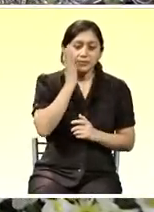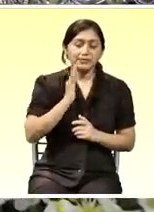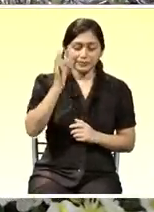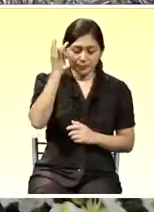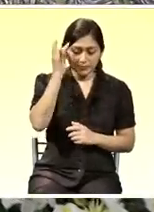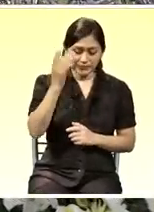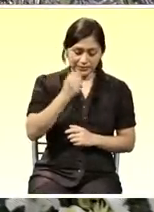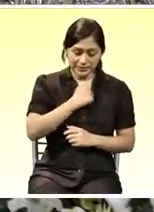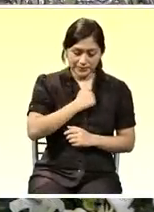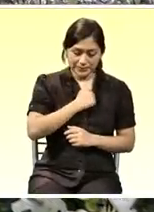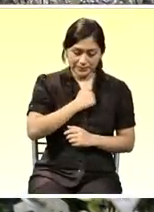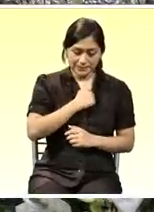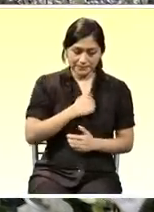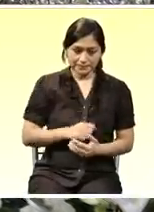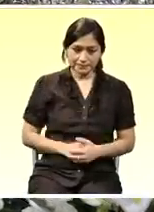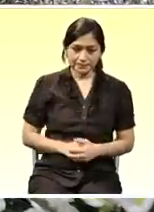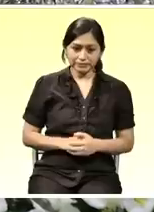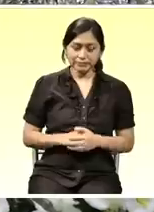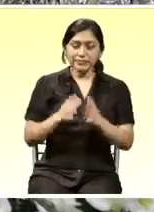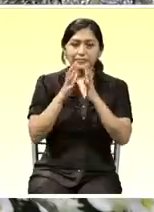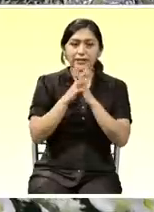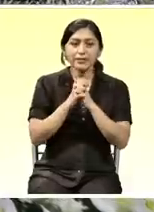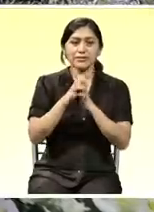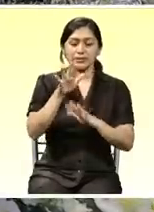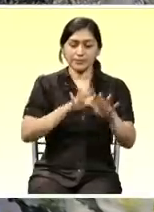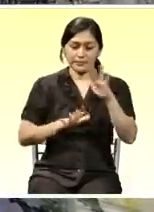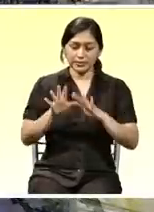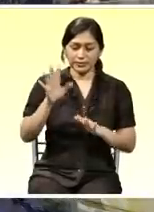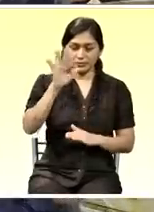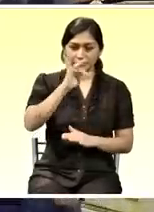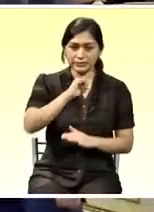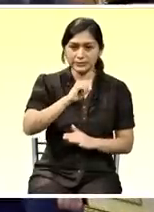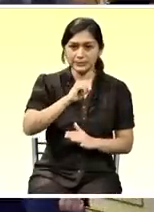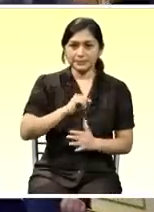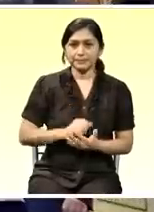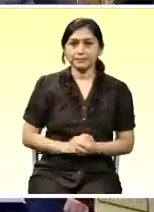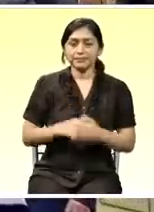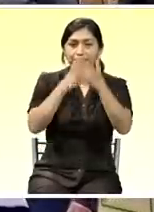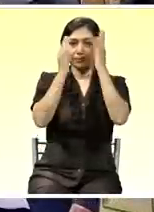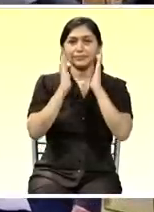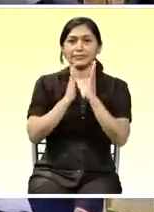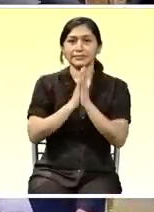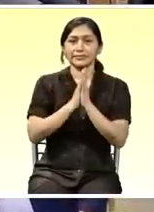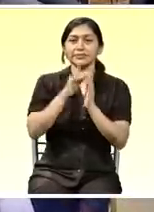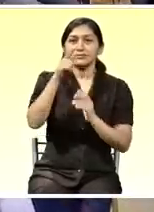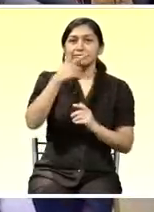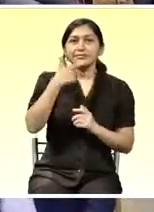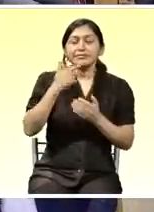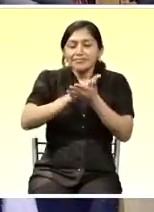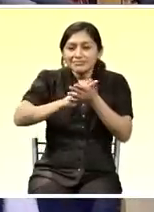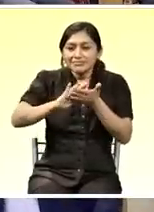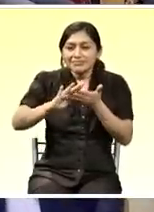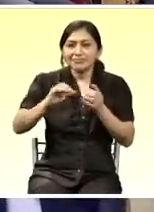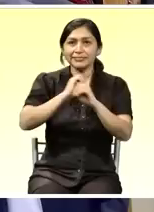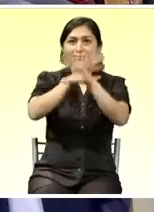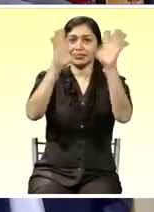Amén. Oración preparatoria para todos los días. María purísima del milagro.